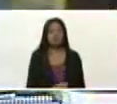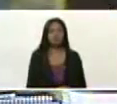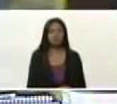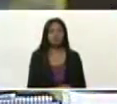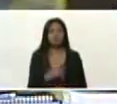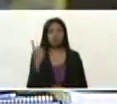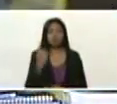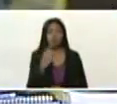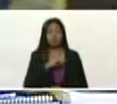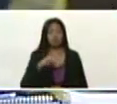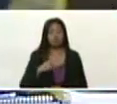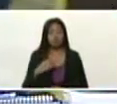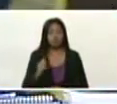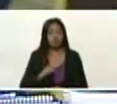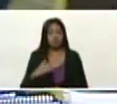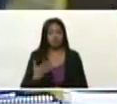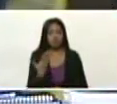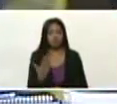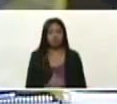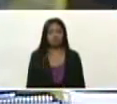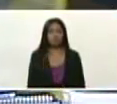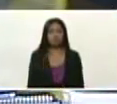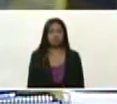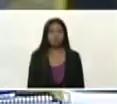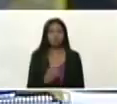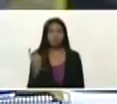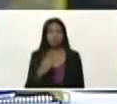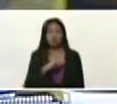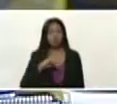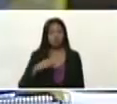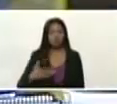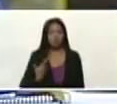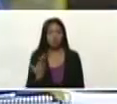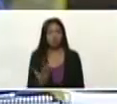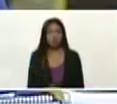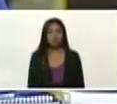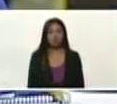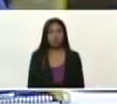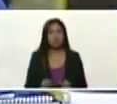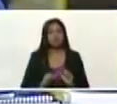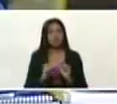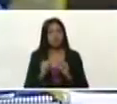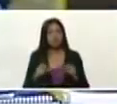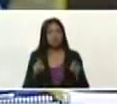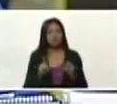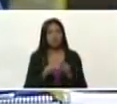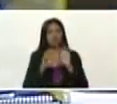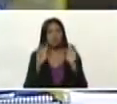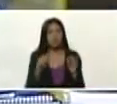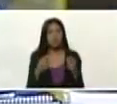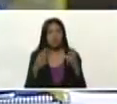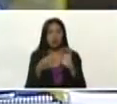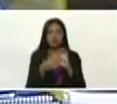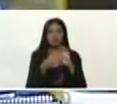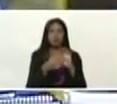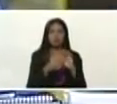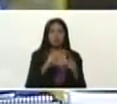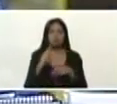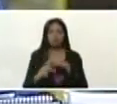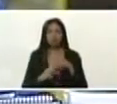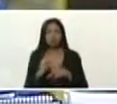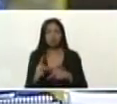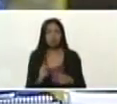Solo nosotros podemos, ¿no? Solo nosotros podemos avanzar en la articulación